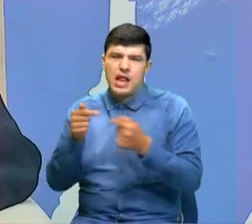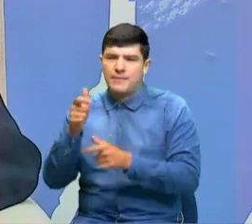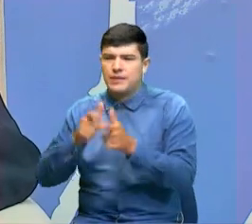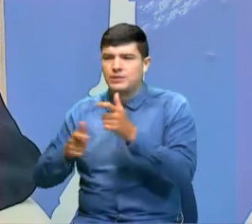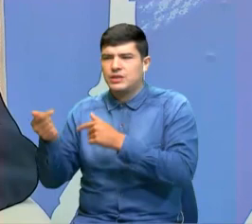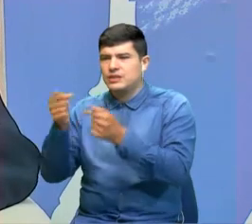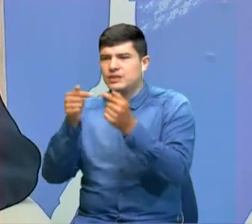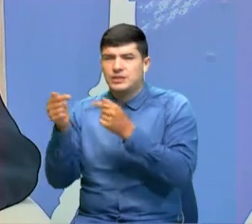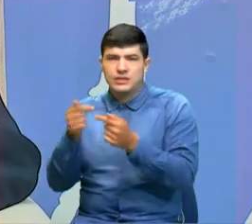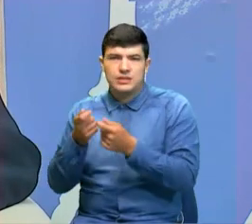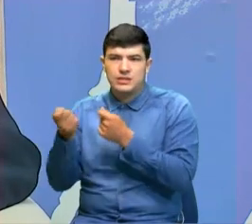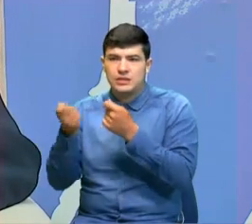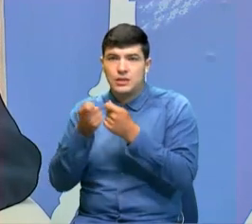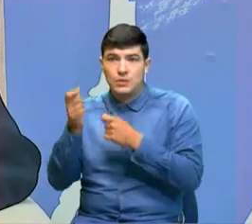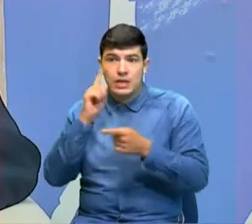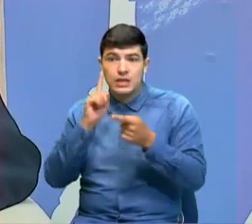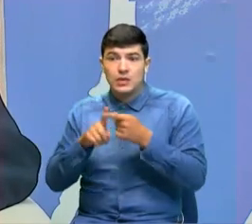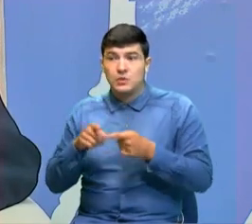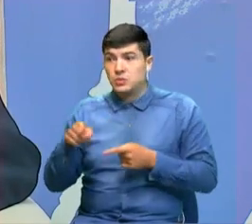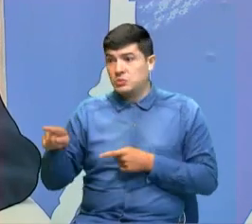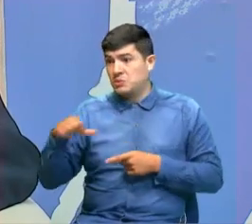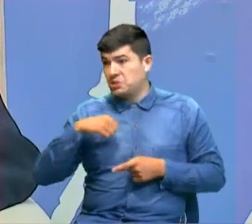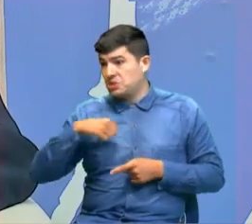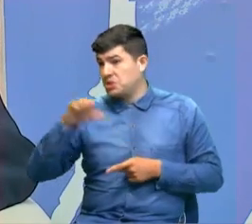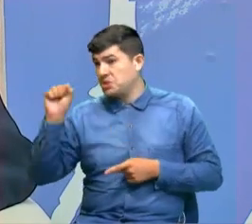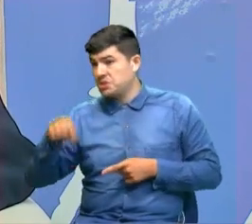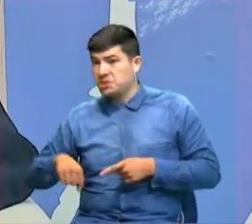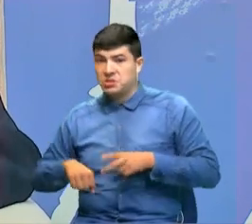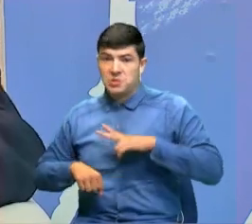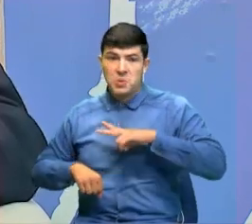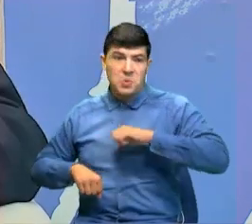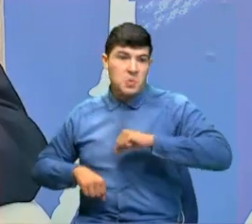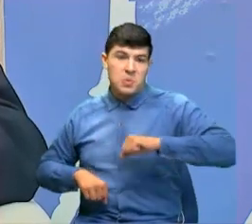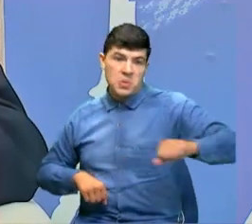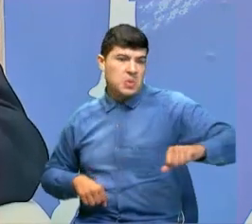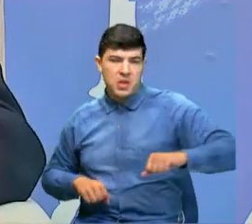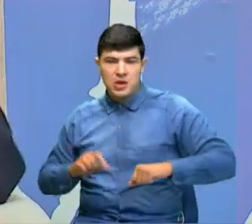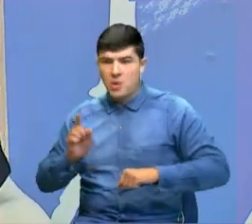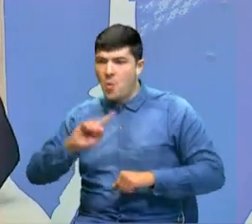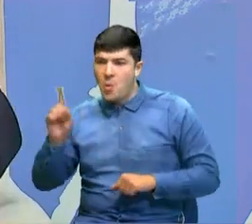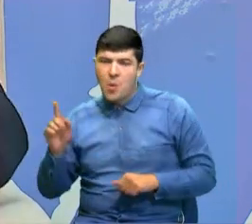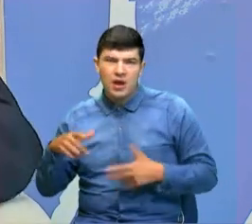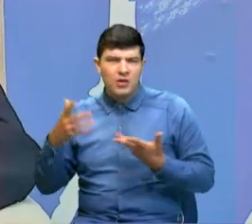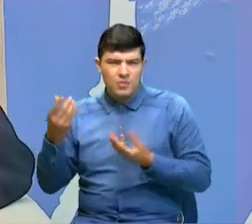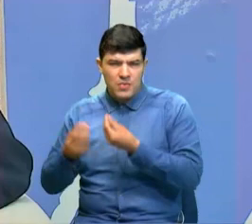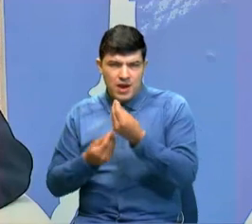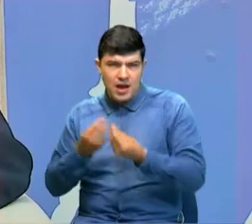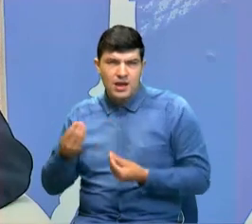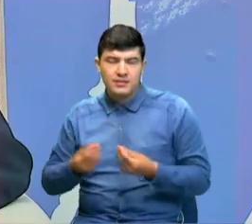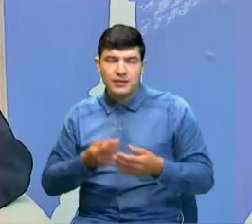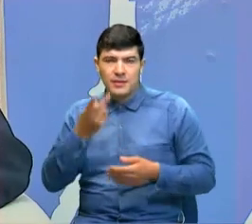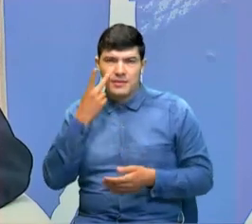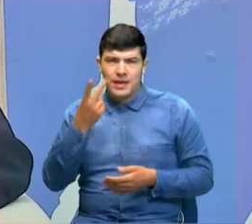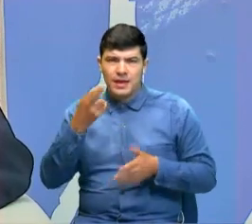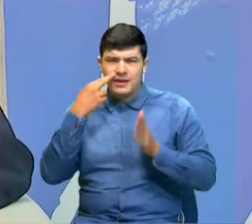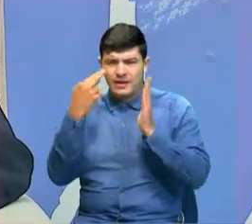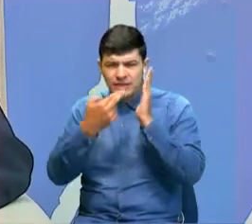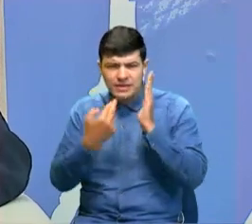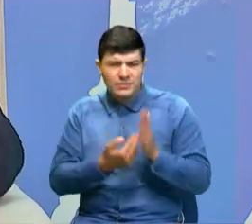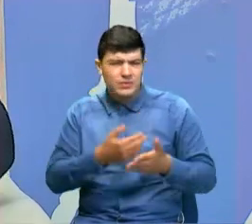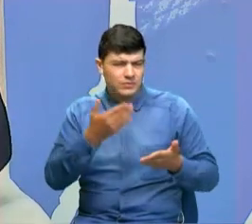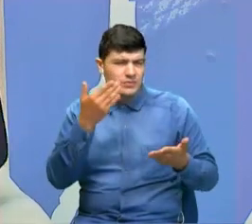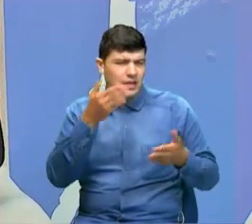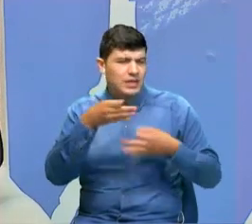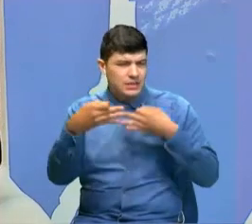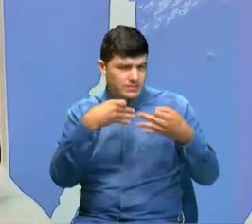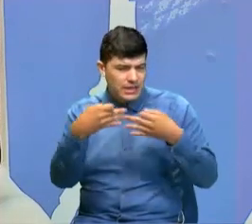vecinos, donde busca mirar, bueno, tiene o no tiene derecho, qué se puede hacer ¿por qué no abordamos el tema desde el